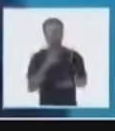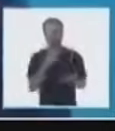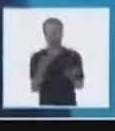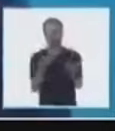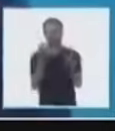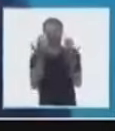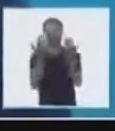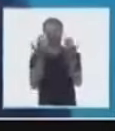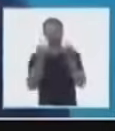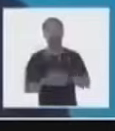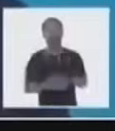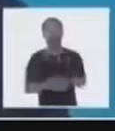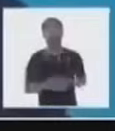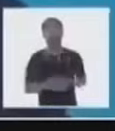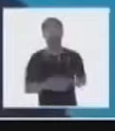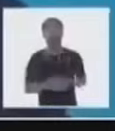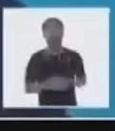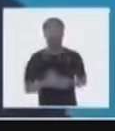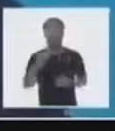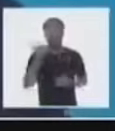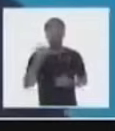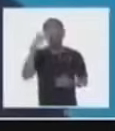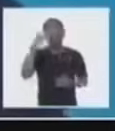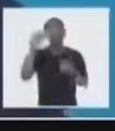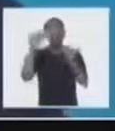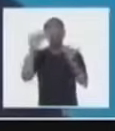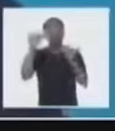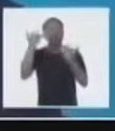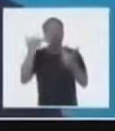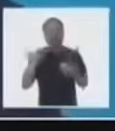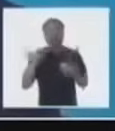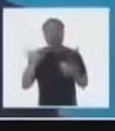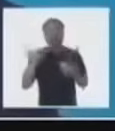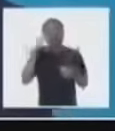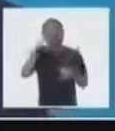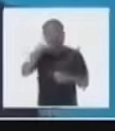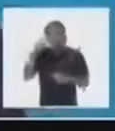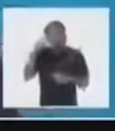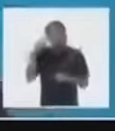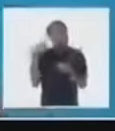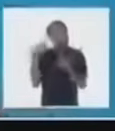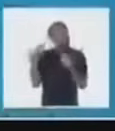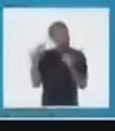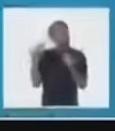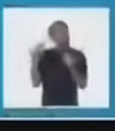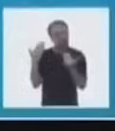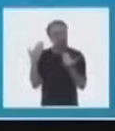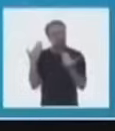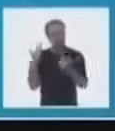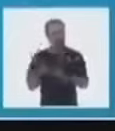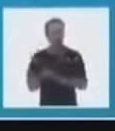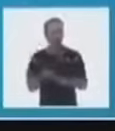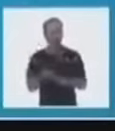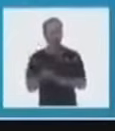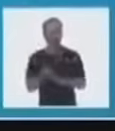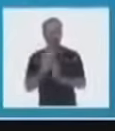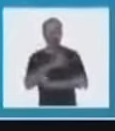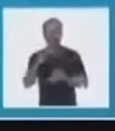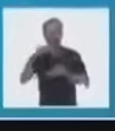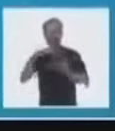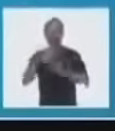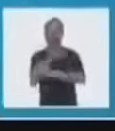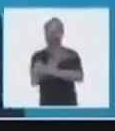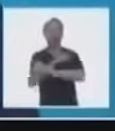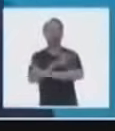diputado nacional el 10 de diciembre, actualmente está presentado el proyecto para el ejercicio fiscal del año 2024, todavía no se votó en la Cámara de